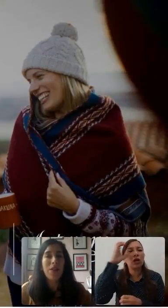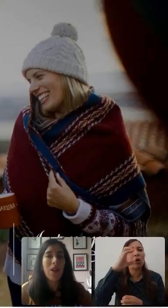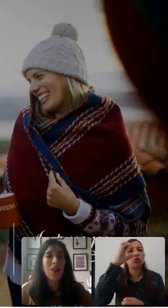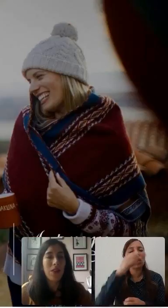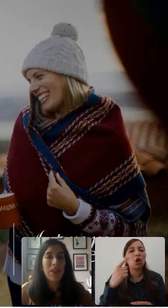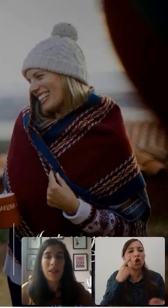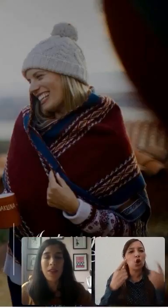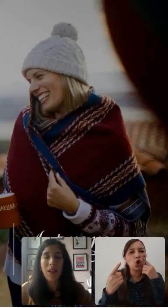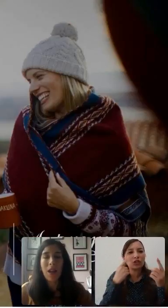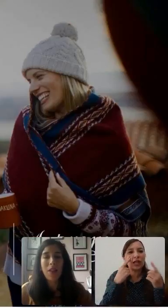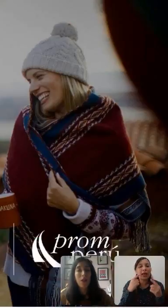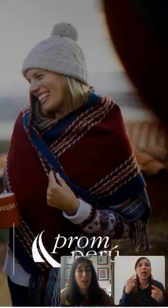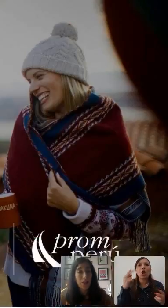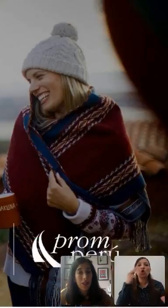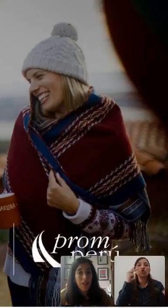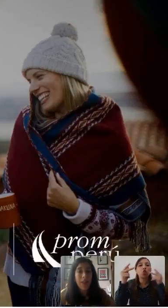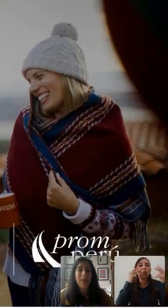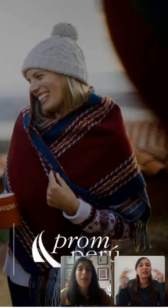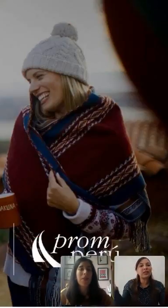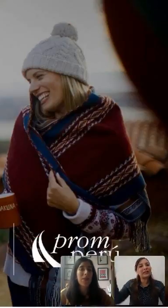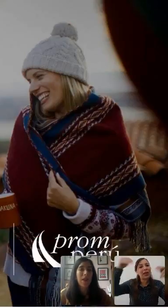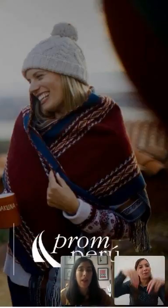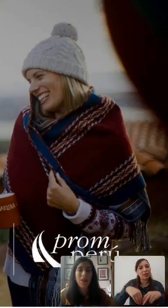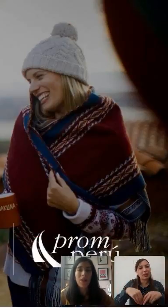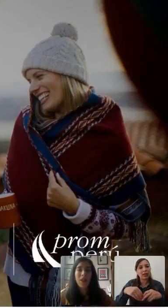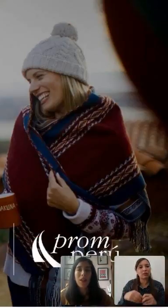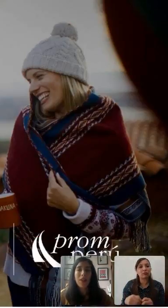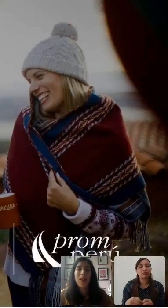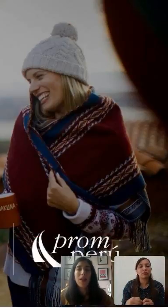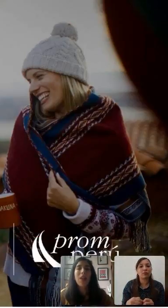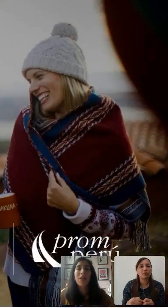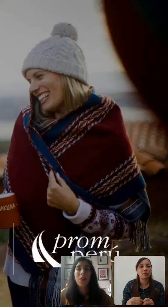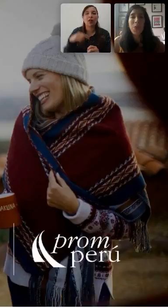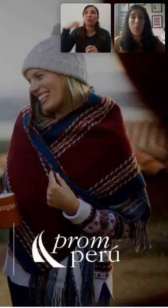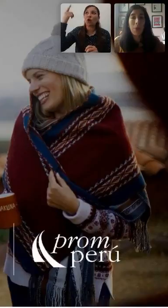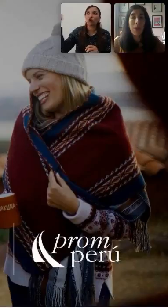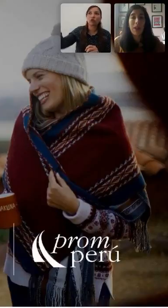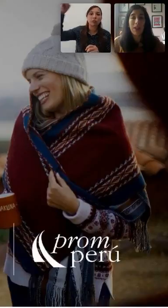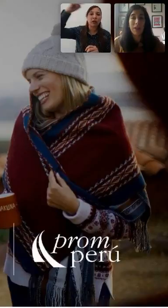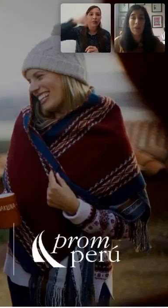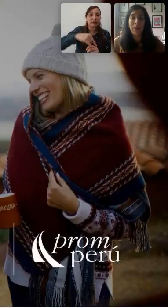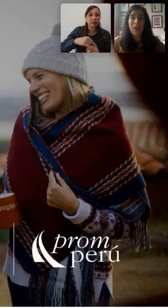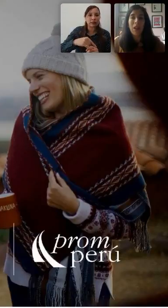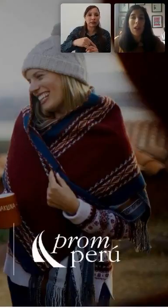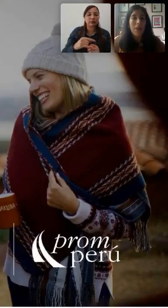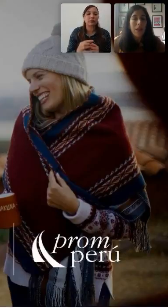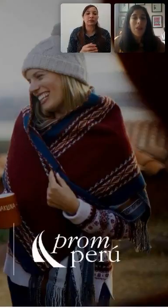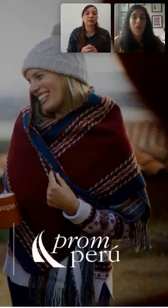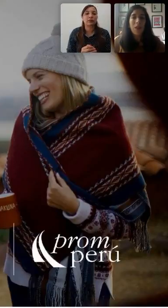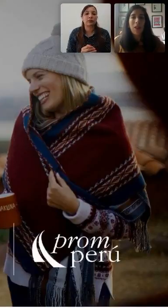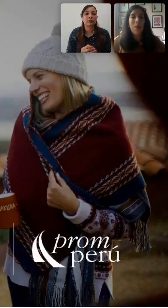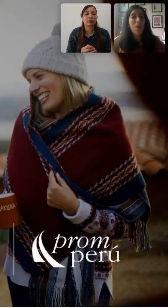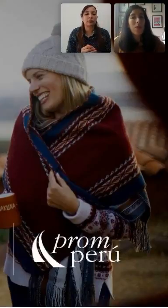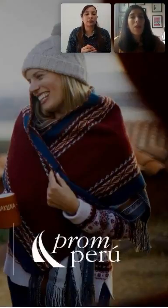a estos vacacionistas a estos vacacionistas en este caso extranjeros que estarían realizando turismo comunitario de